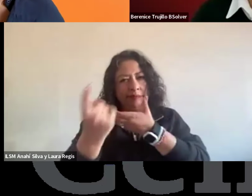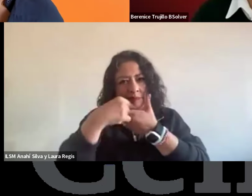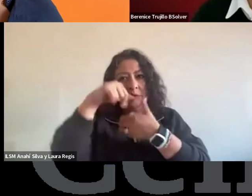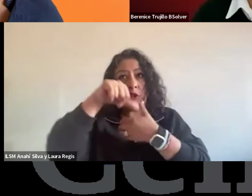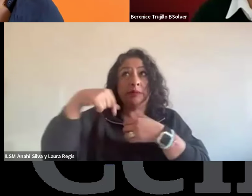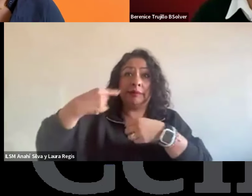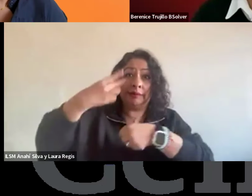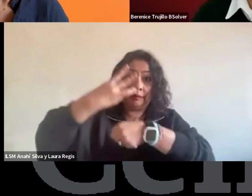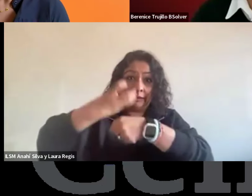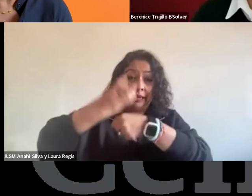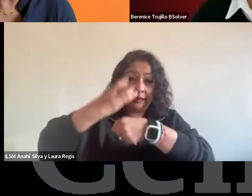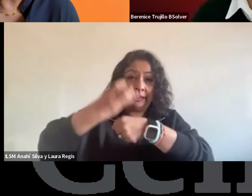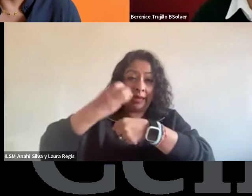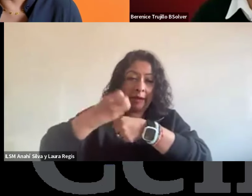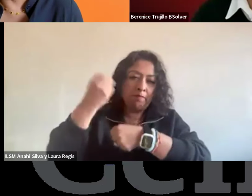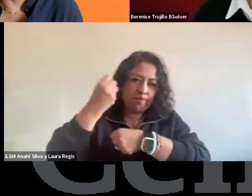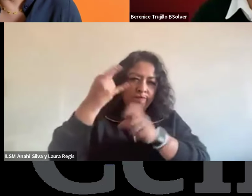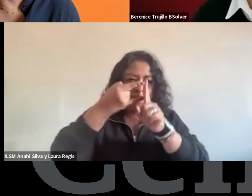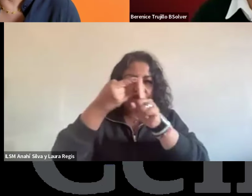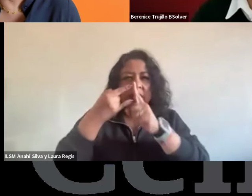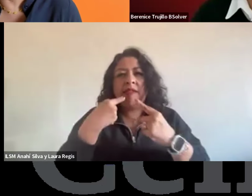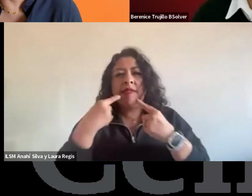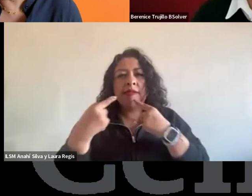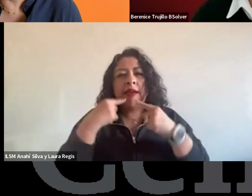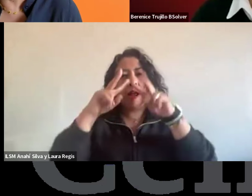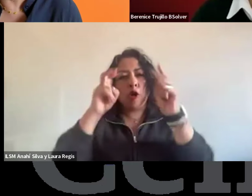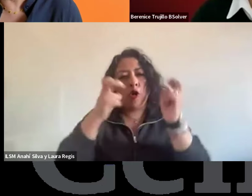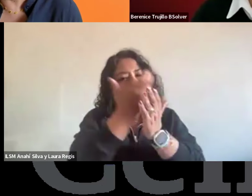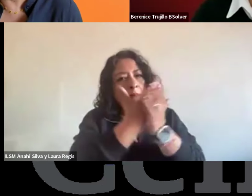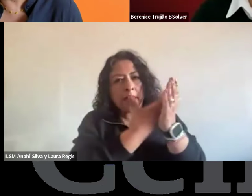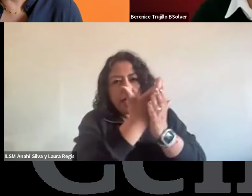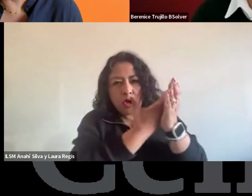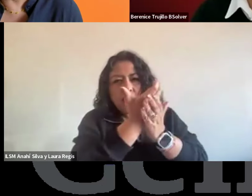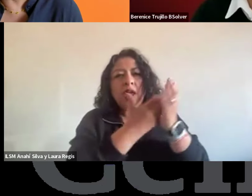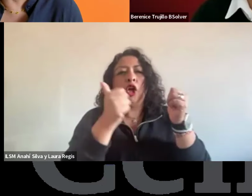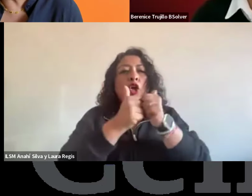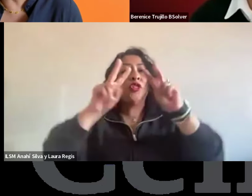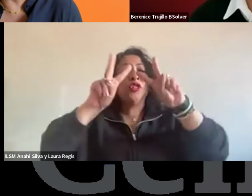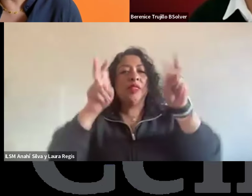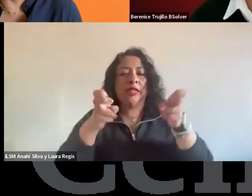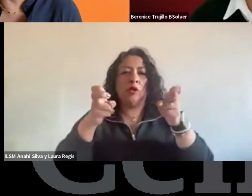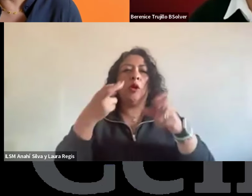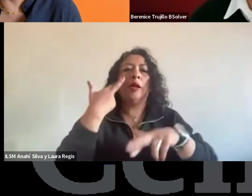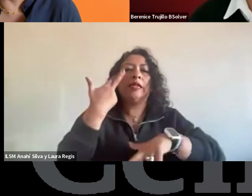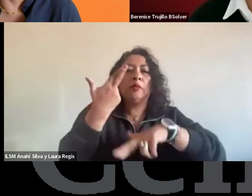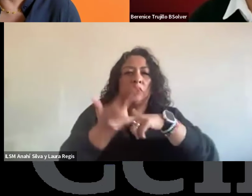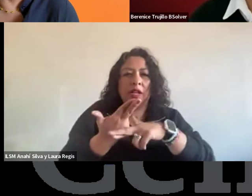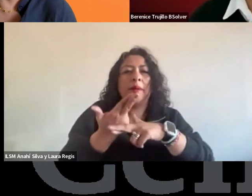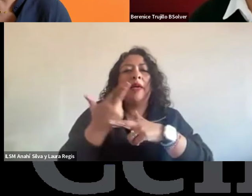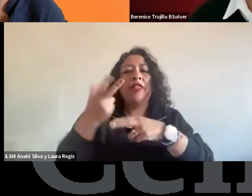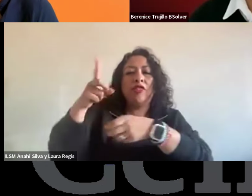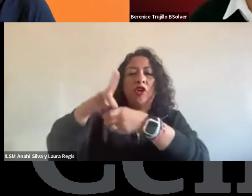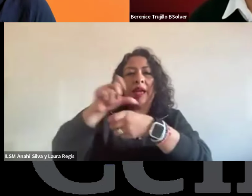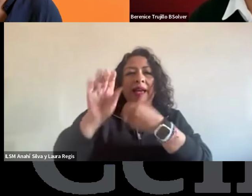este tercer webinario de diálogos contables con el título de responsabilidad de las donatarias